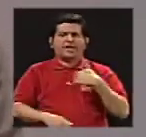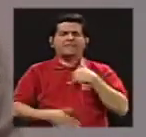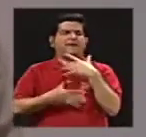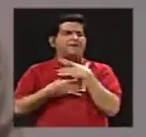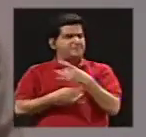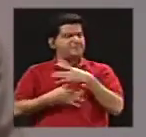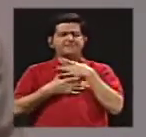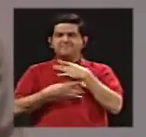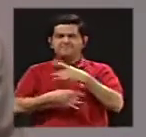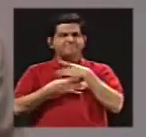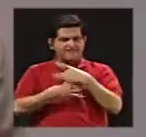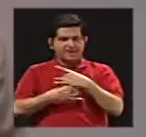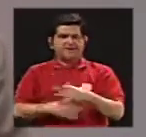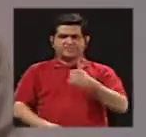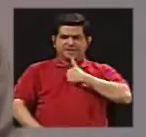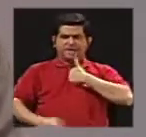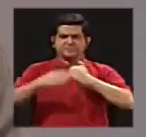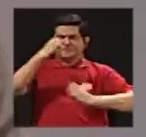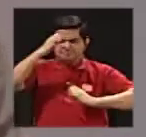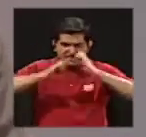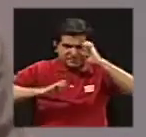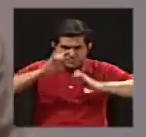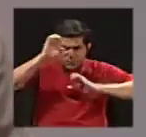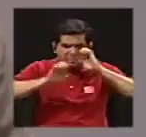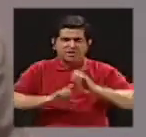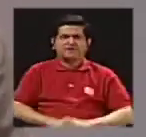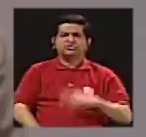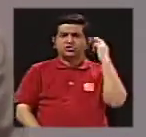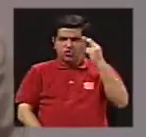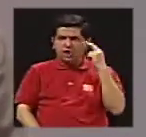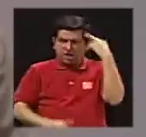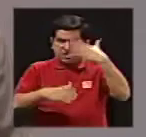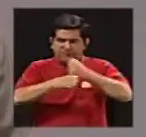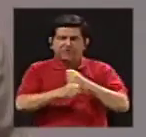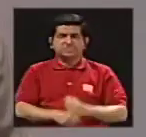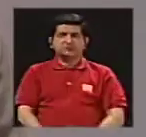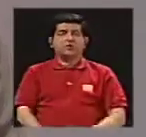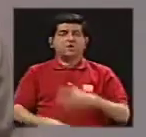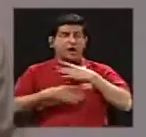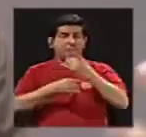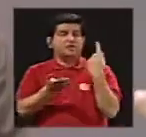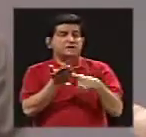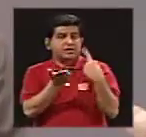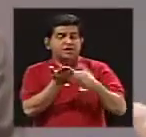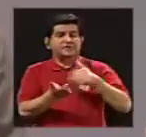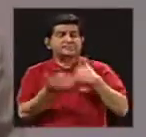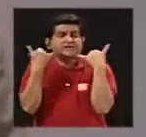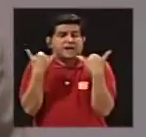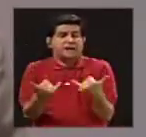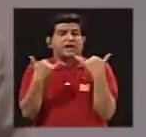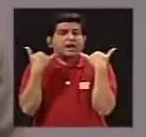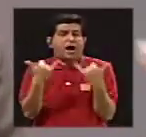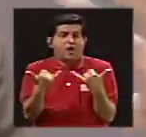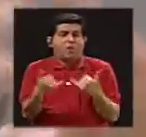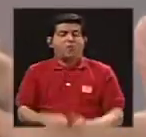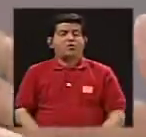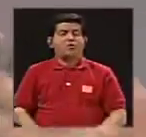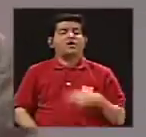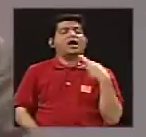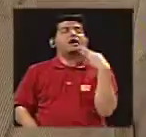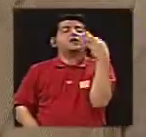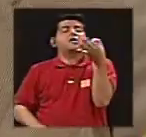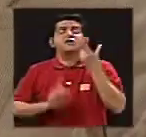interés por auto hablarse hay un interés por reflexionarse hay un interés por discutir qué es lo que tenemos en estos momento y hacia dónde